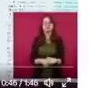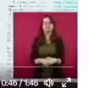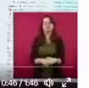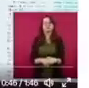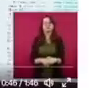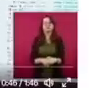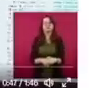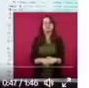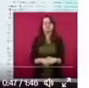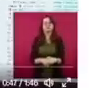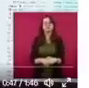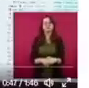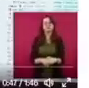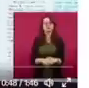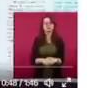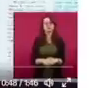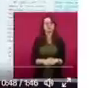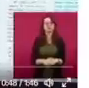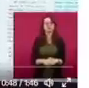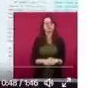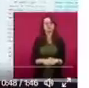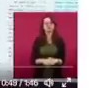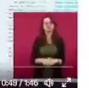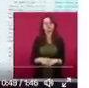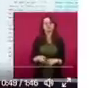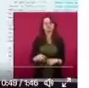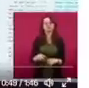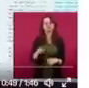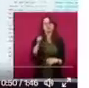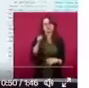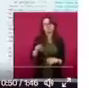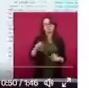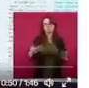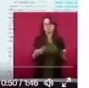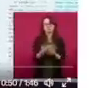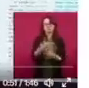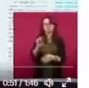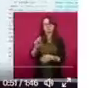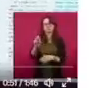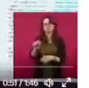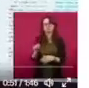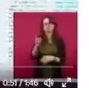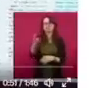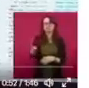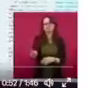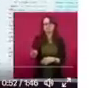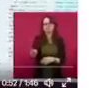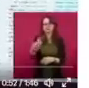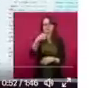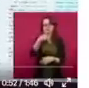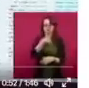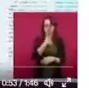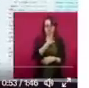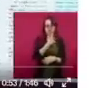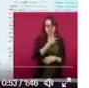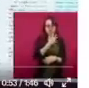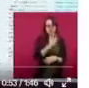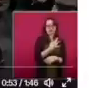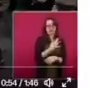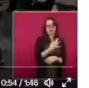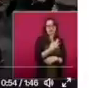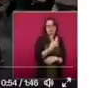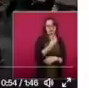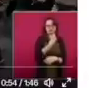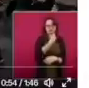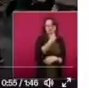Nació en el 63, yo nací en el 53, yo voy para, este año cumplo 70, y dice, la señora va a cumplir